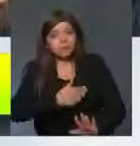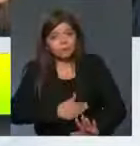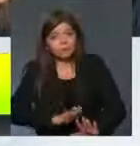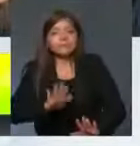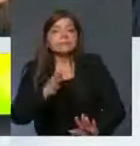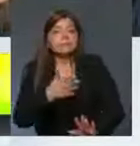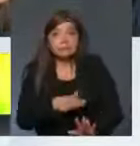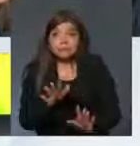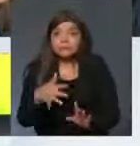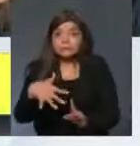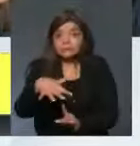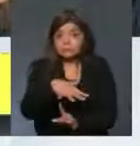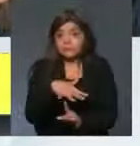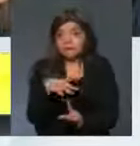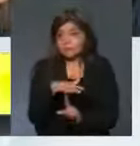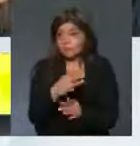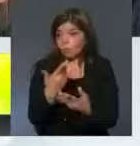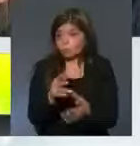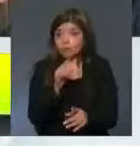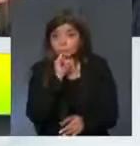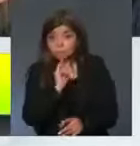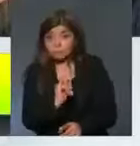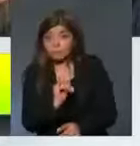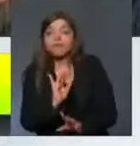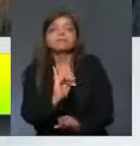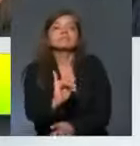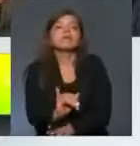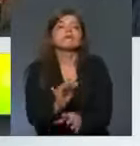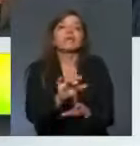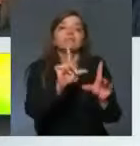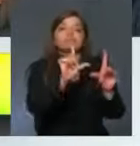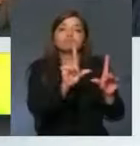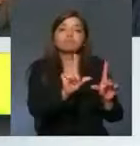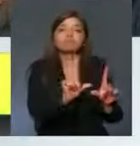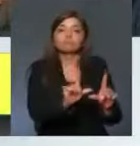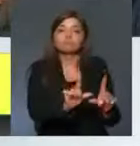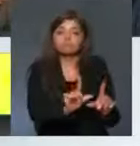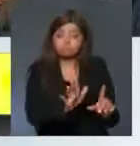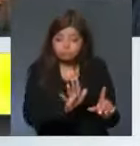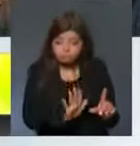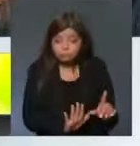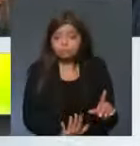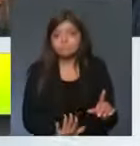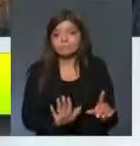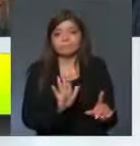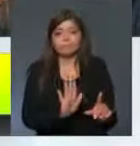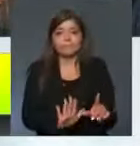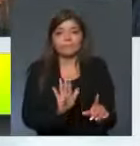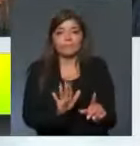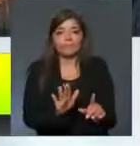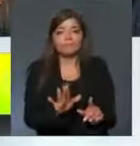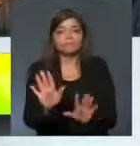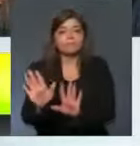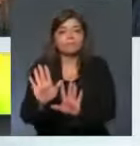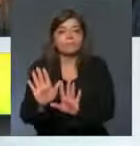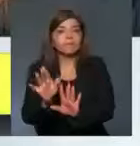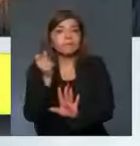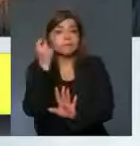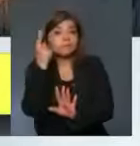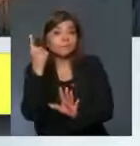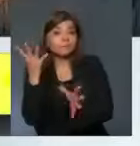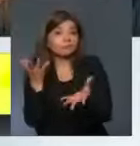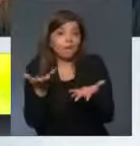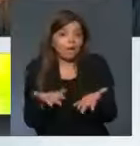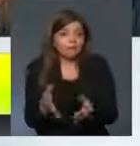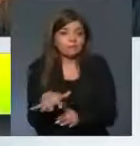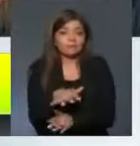¿eh? Sí, al parecer ya ha bajado un poco el nivel de ánimo, en el sentido de que entendieron de que esto estaba pasando a una